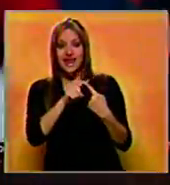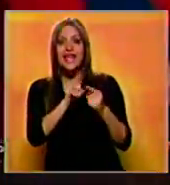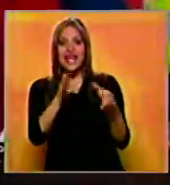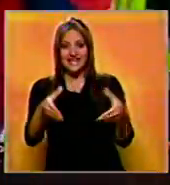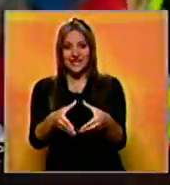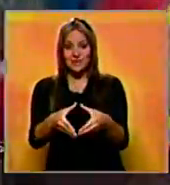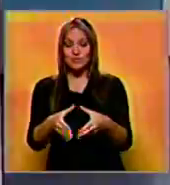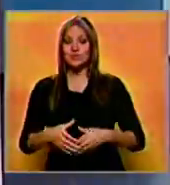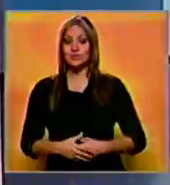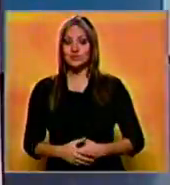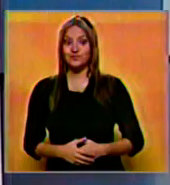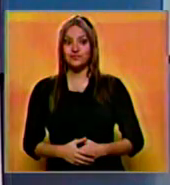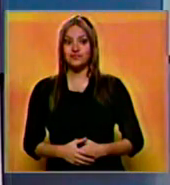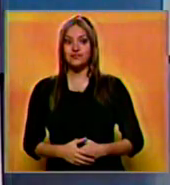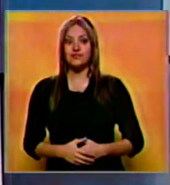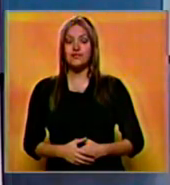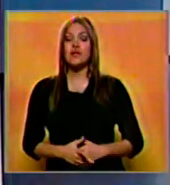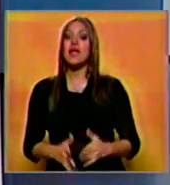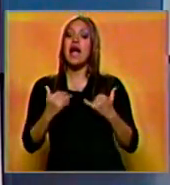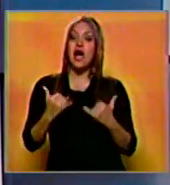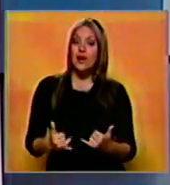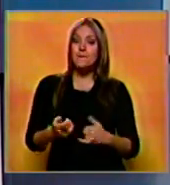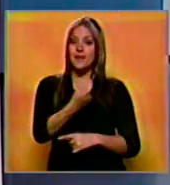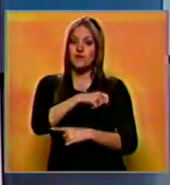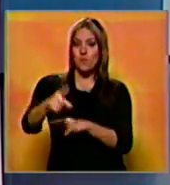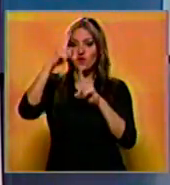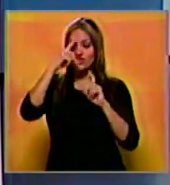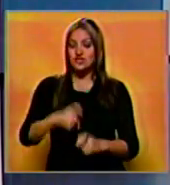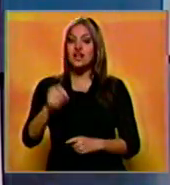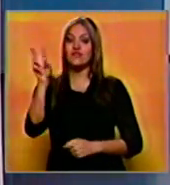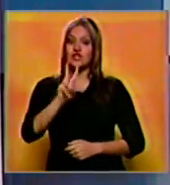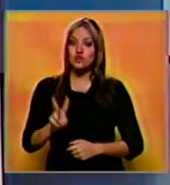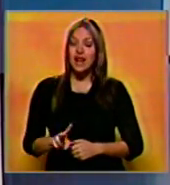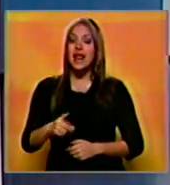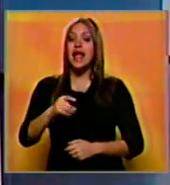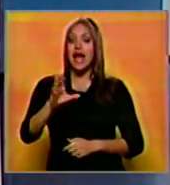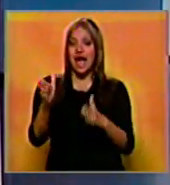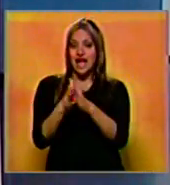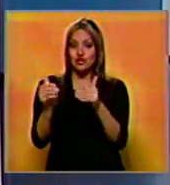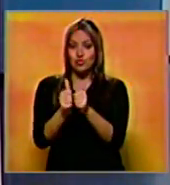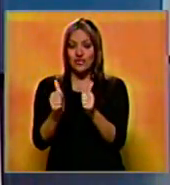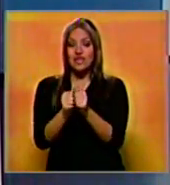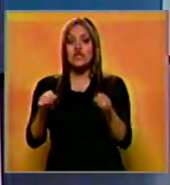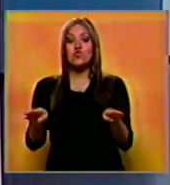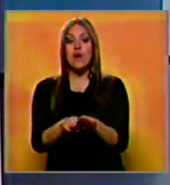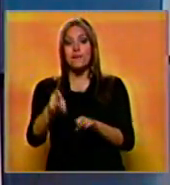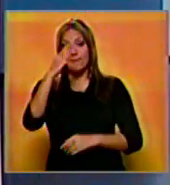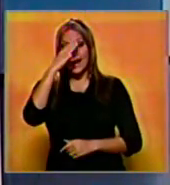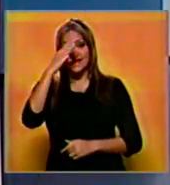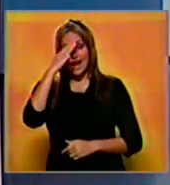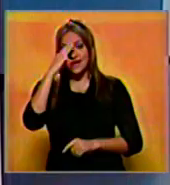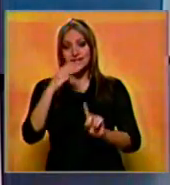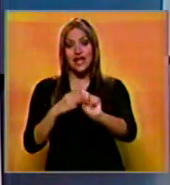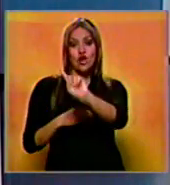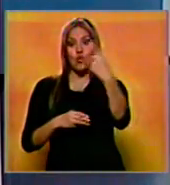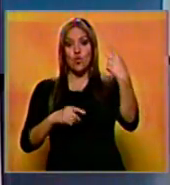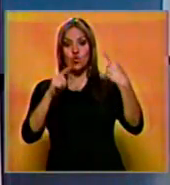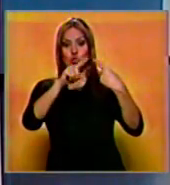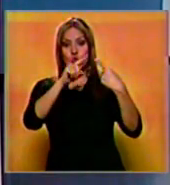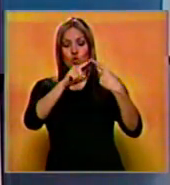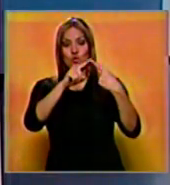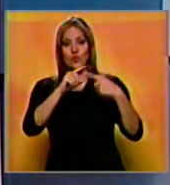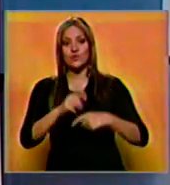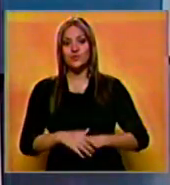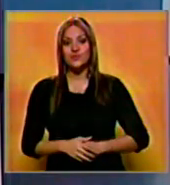equipo. Bien, y pasamos ahora al béisbol profesional venezolano, porque Caribes de Anzoátegui igualó a los Navegantes del Magallanes en el primer lugar de la